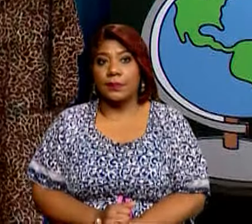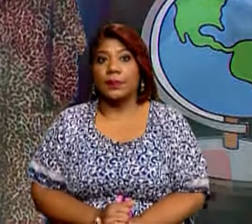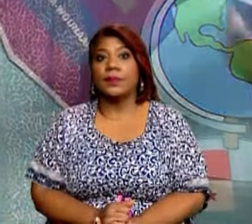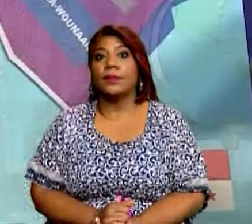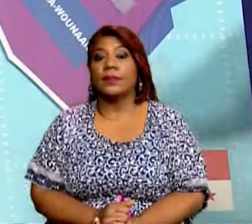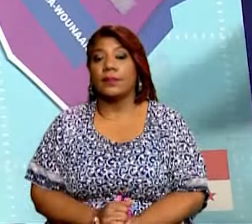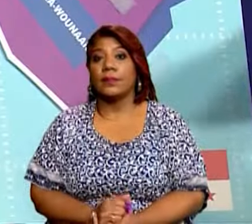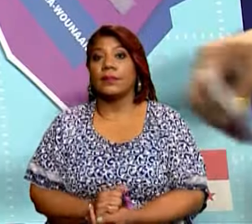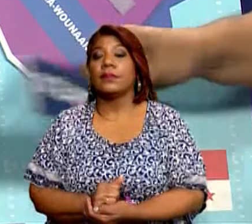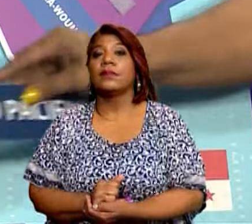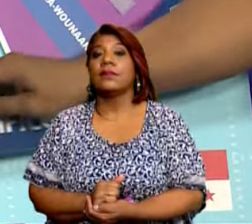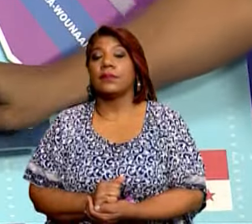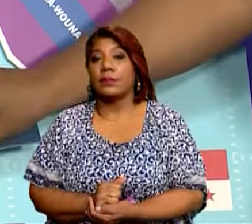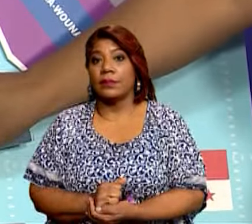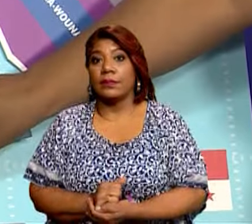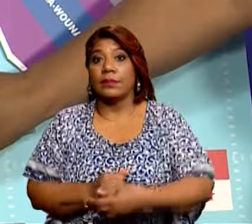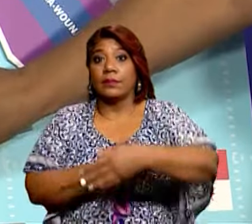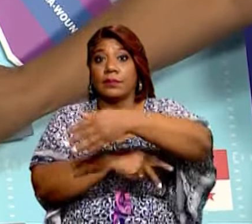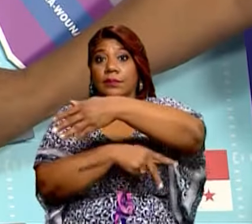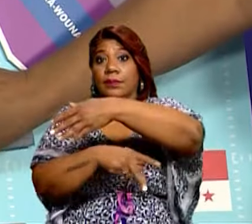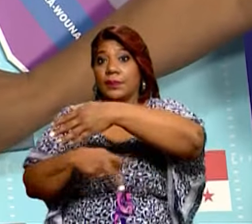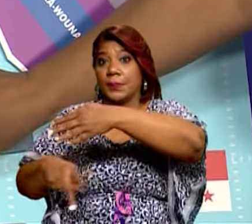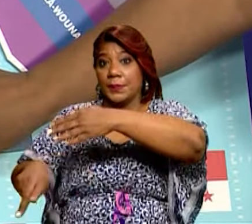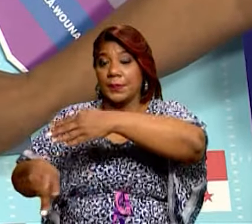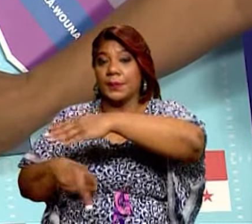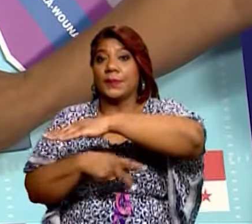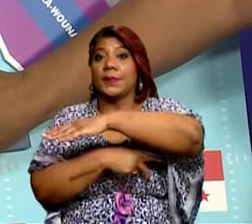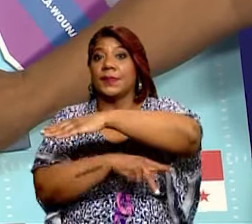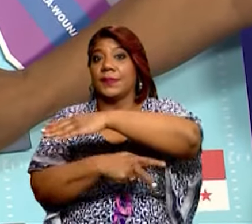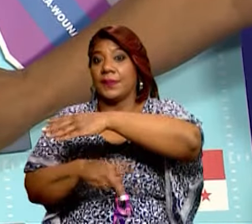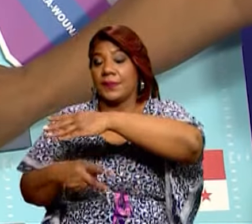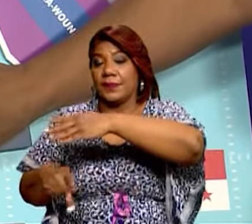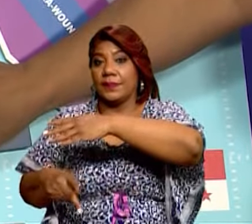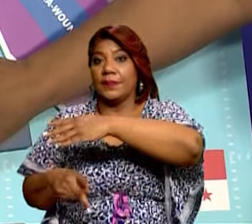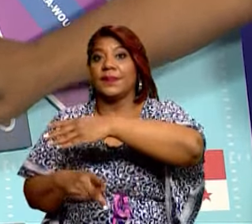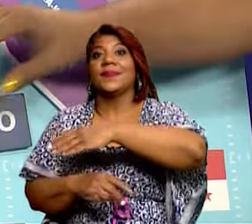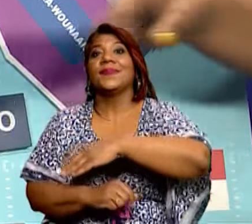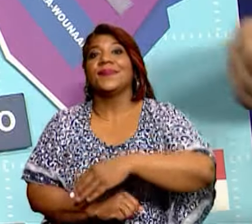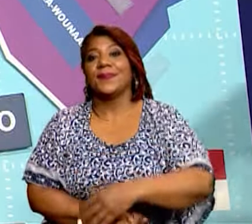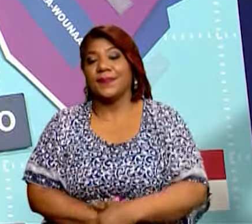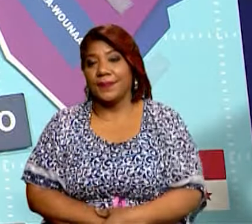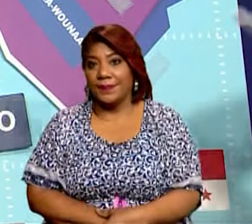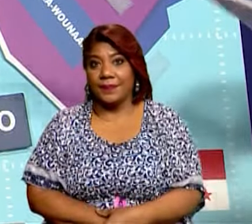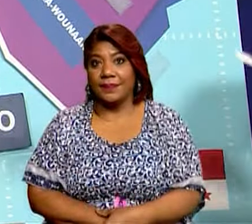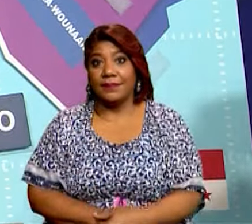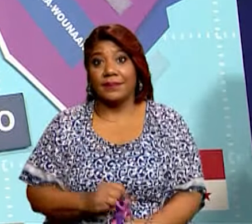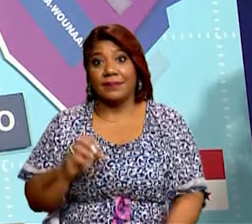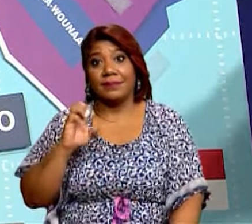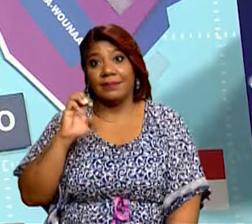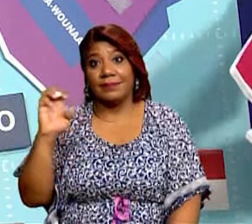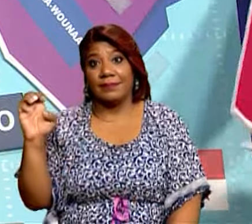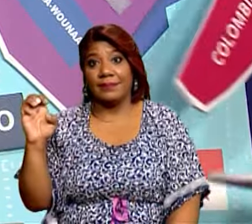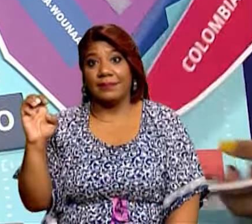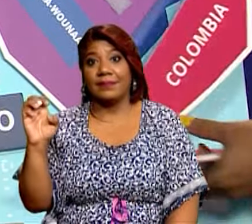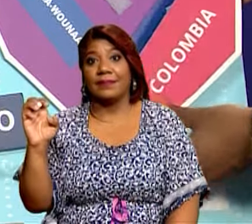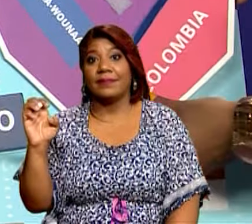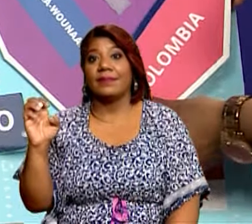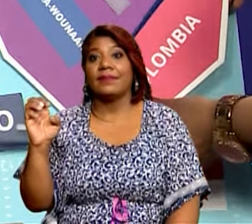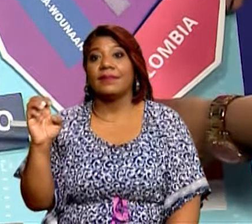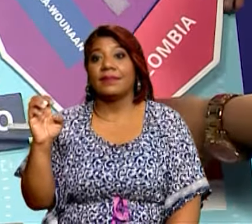Al sur con el Océano Pacífico. Al este, ¿con